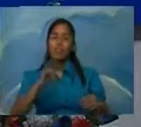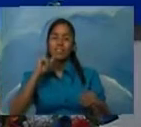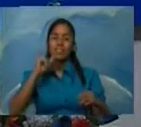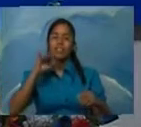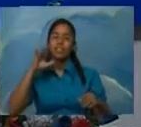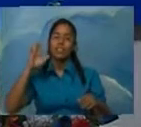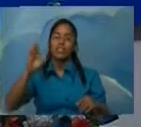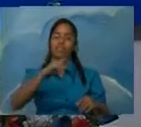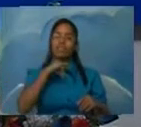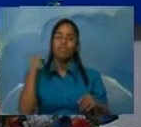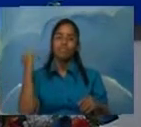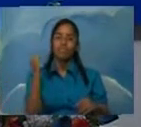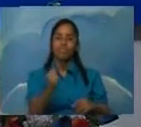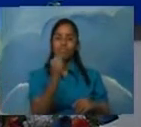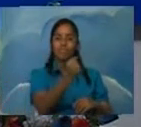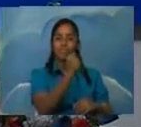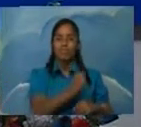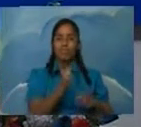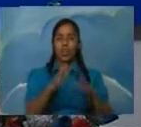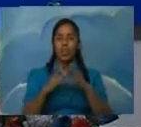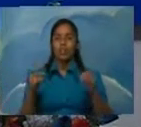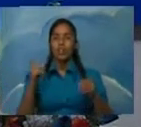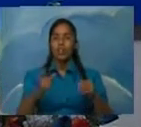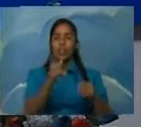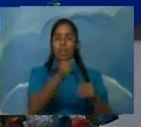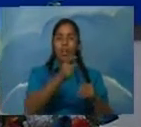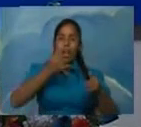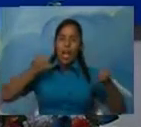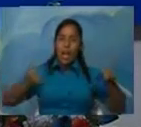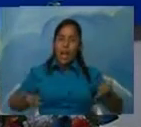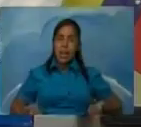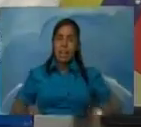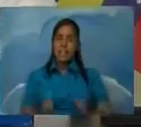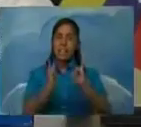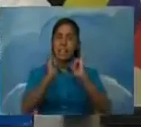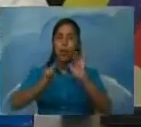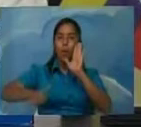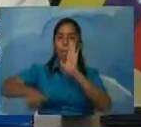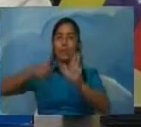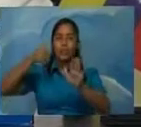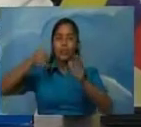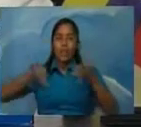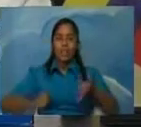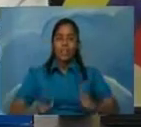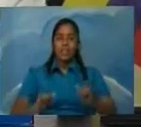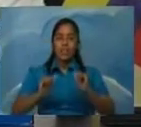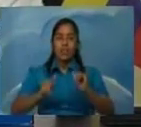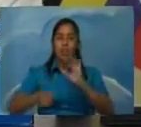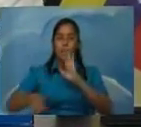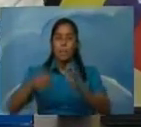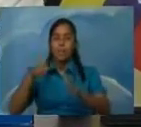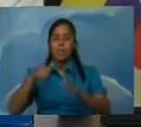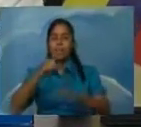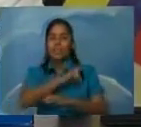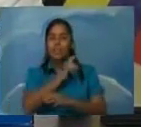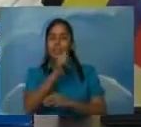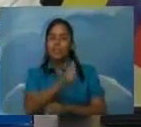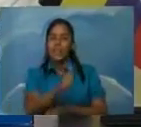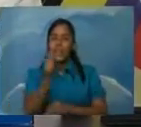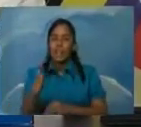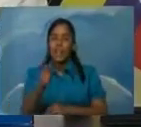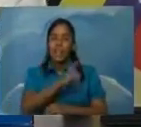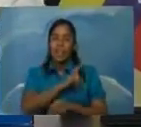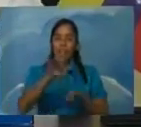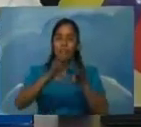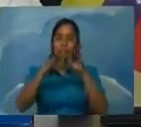y mataba al hijo mayor, al hijo primogénito de cada